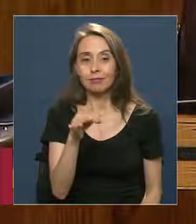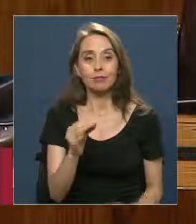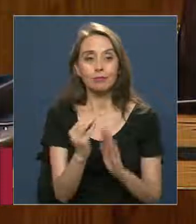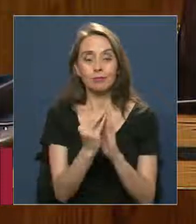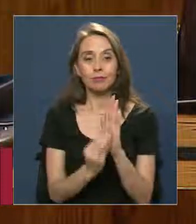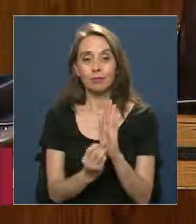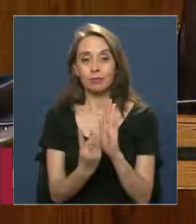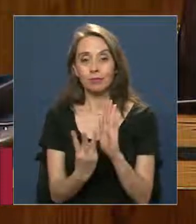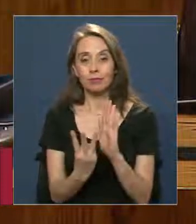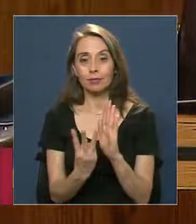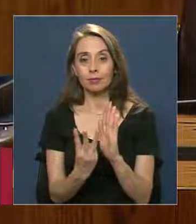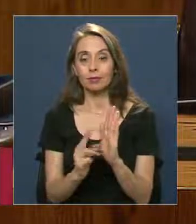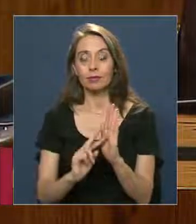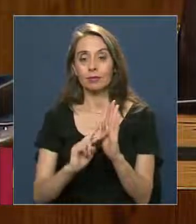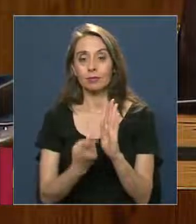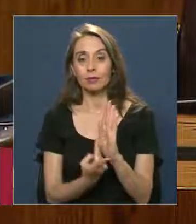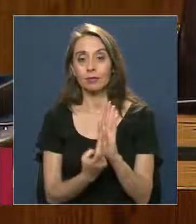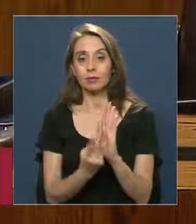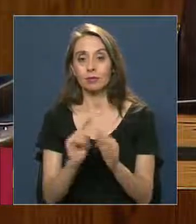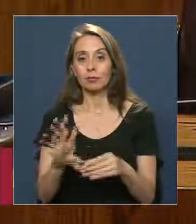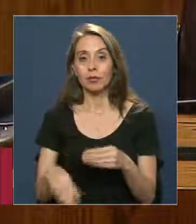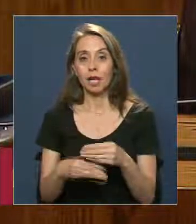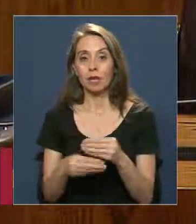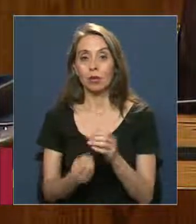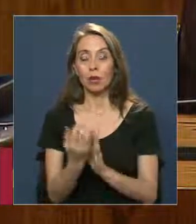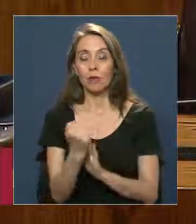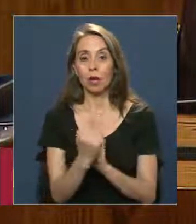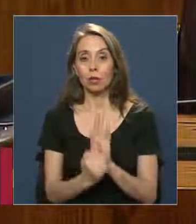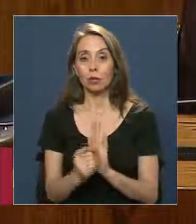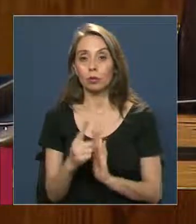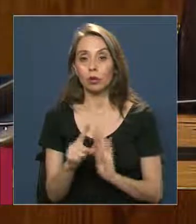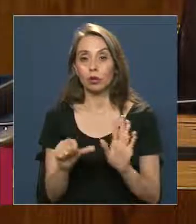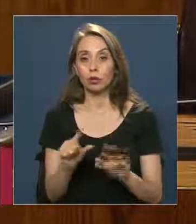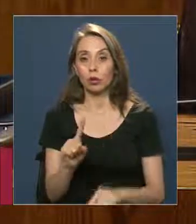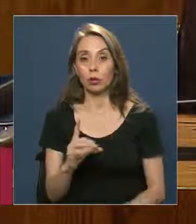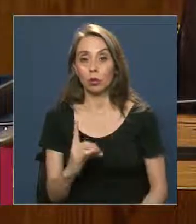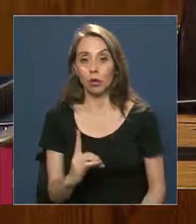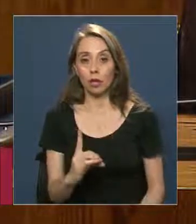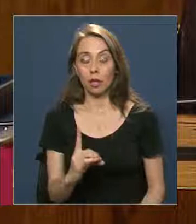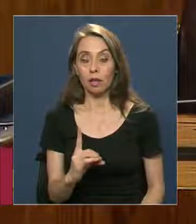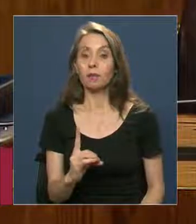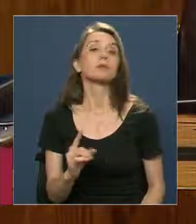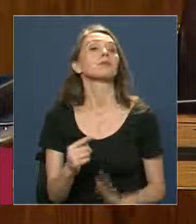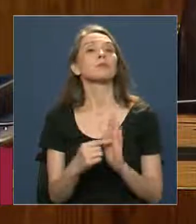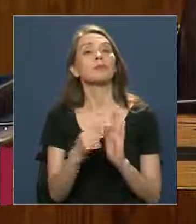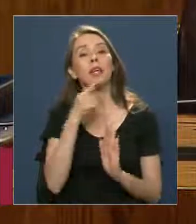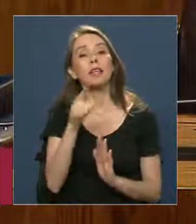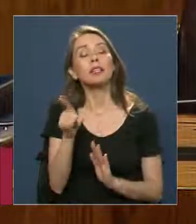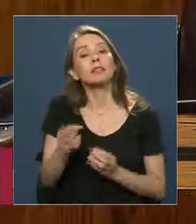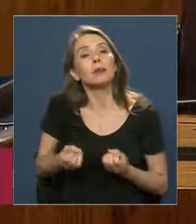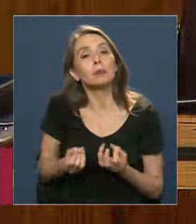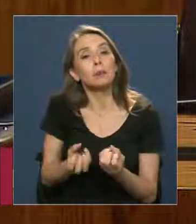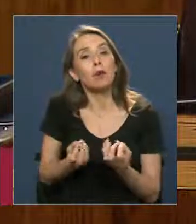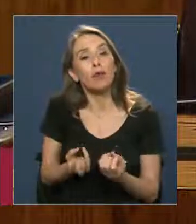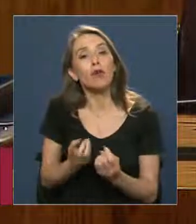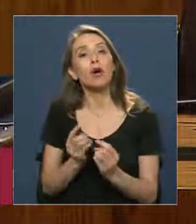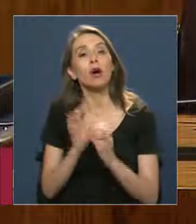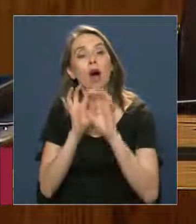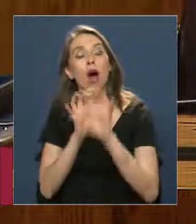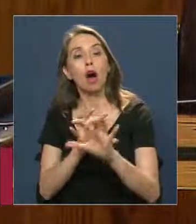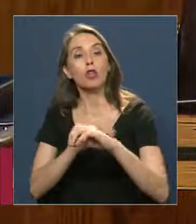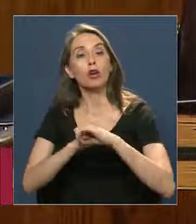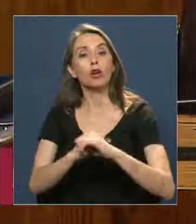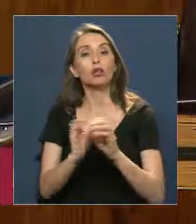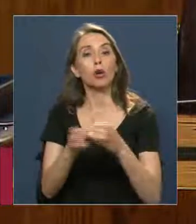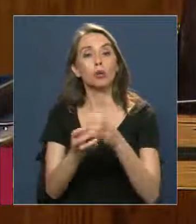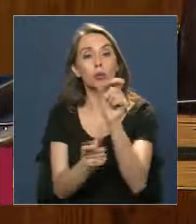3, que modifica o que agrega un nuevo artículo, el 161D, dice: el que incitare directamente al odio en contra de un grupo